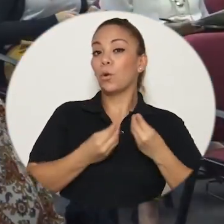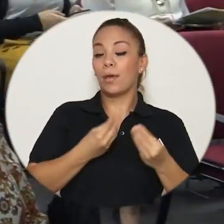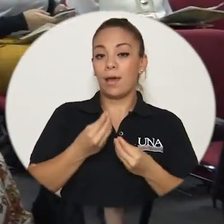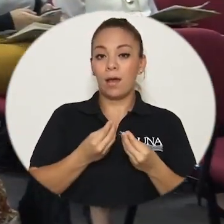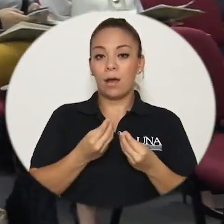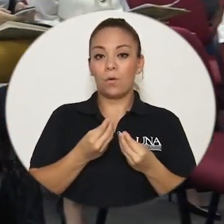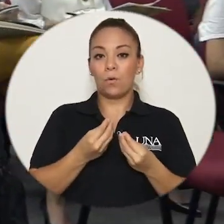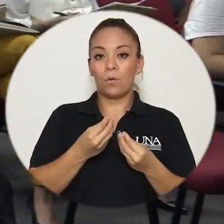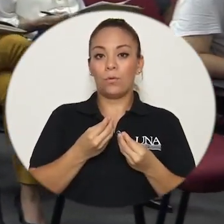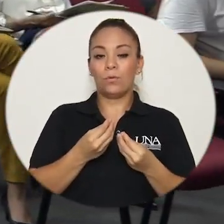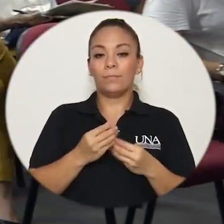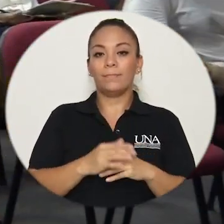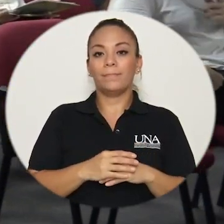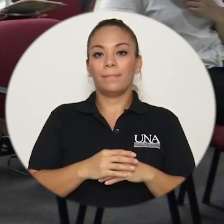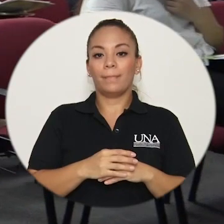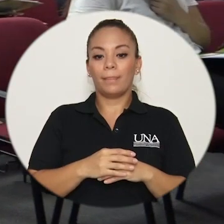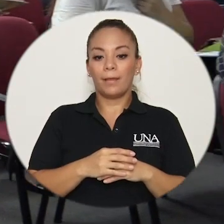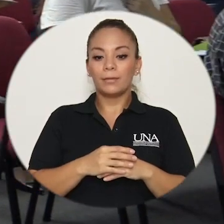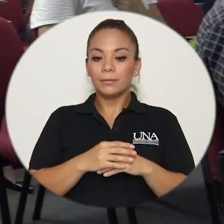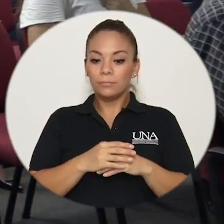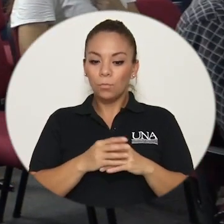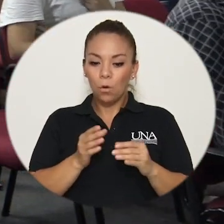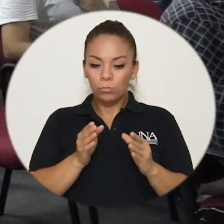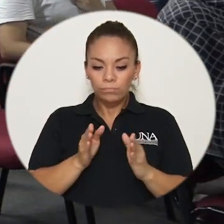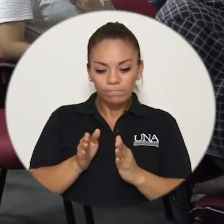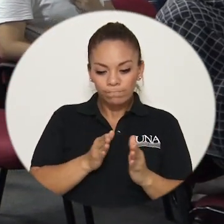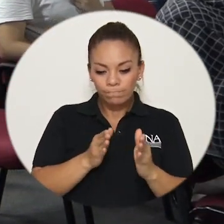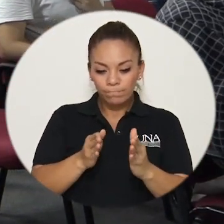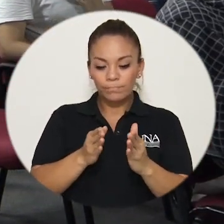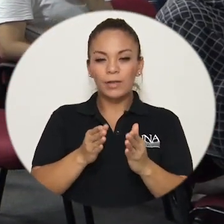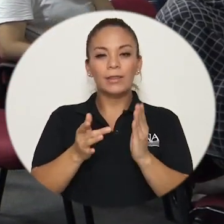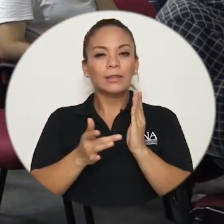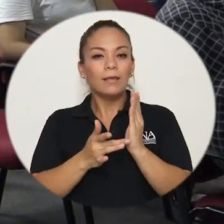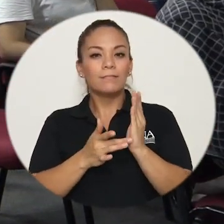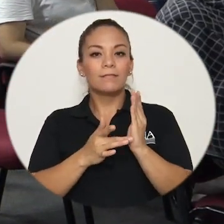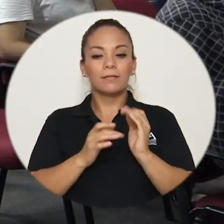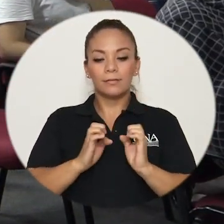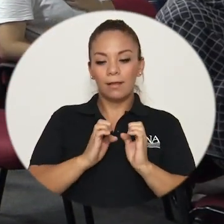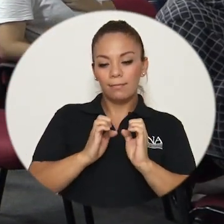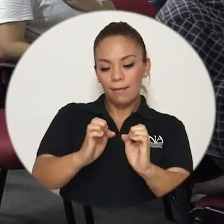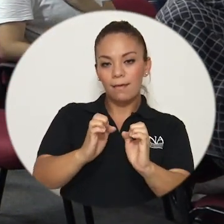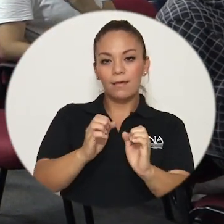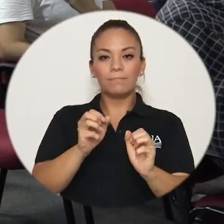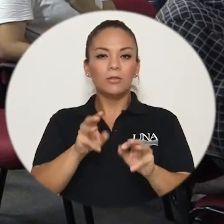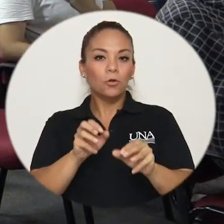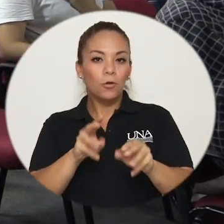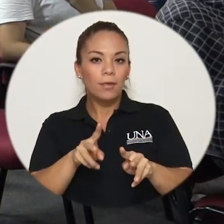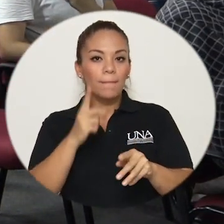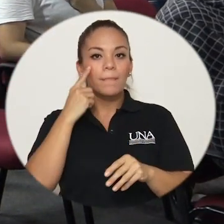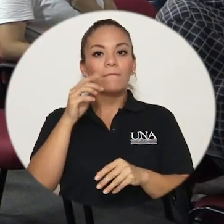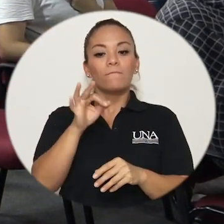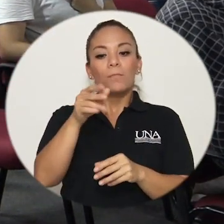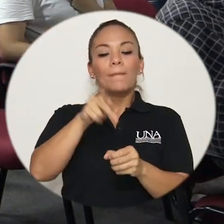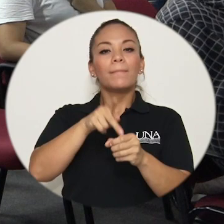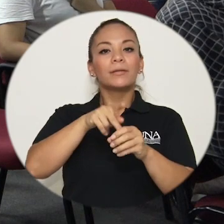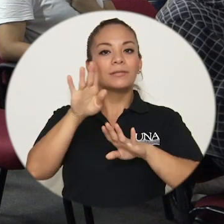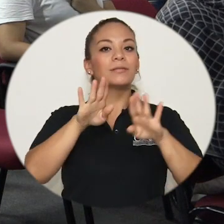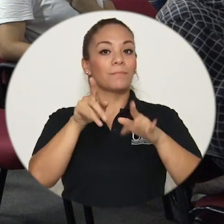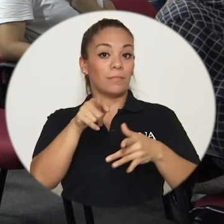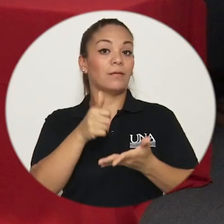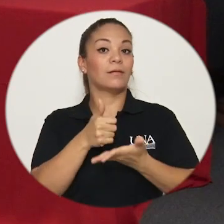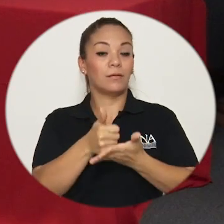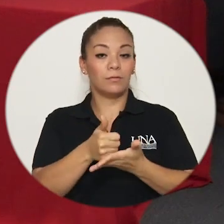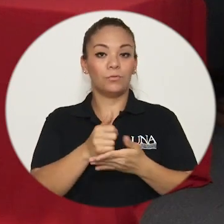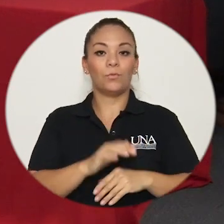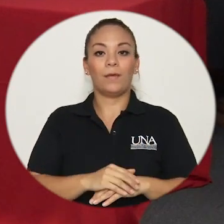hago con ellos es un alineamiento de técnicas, metodologías, instrumentos que les ayuda de forma participativa,